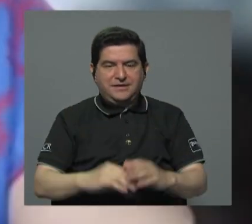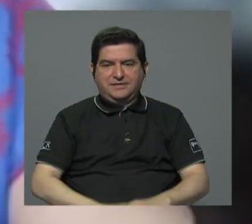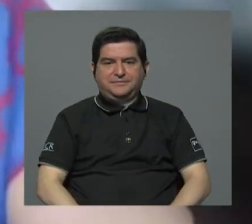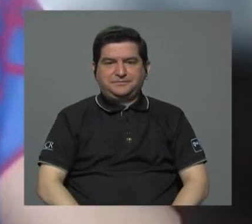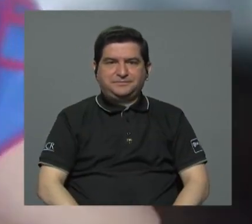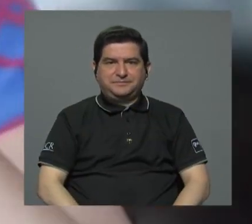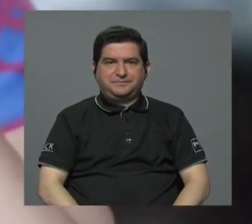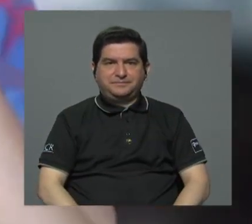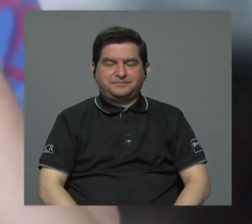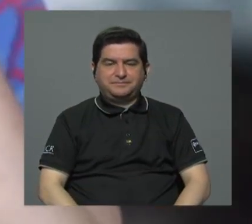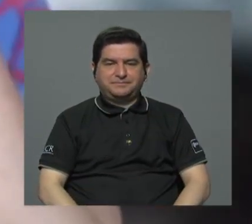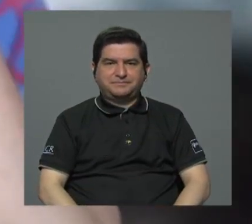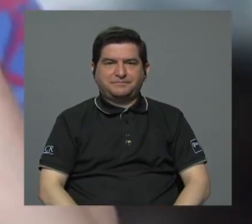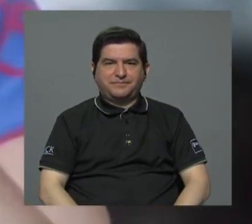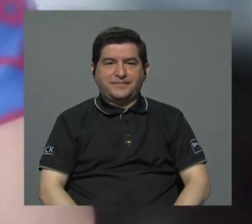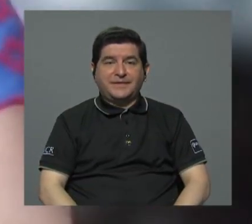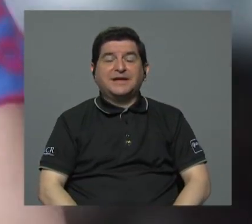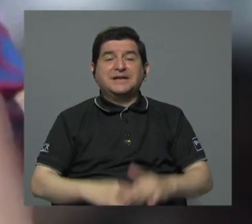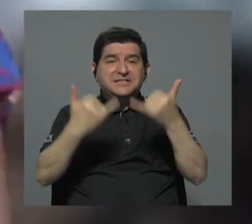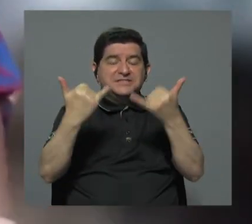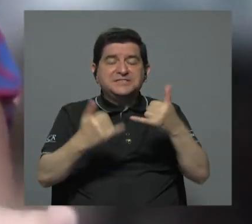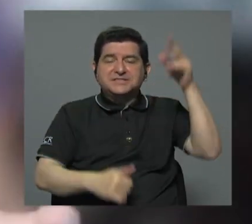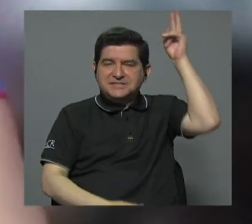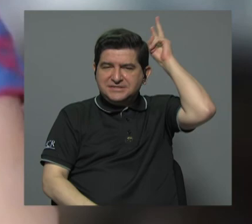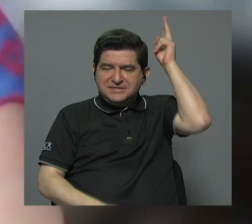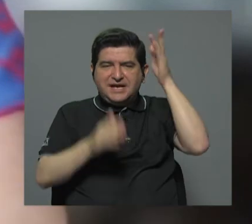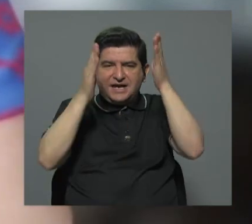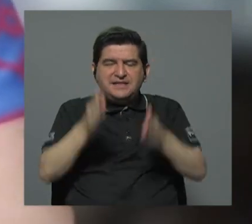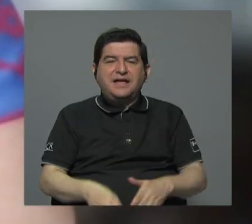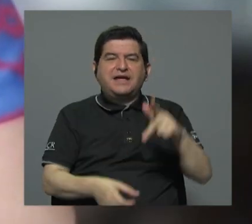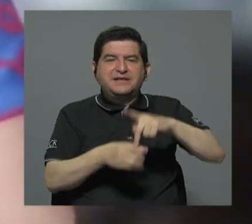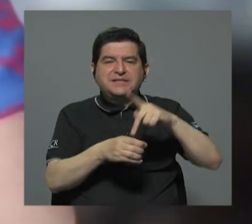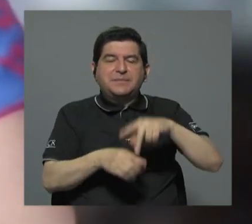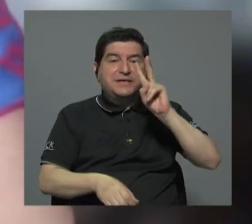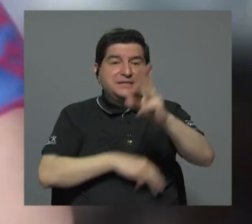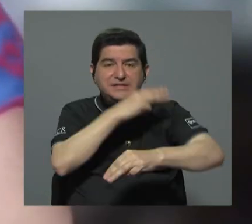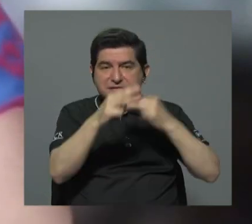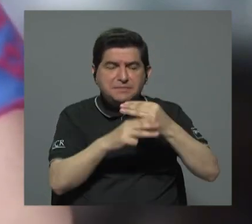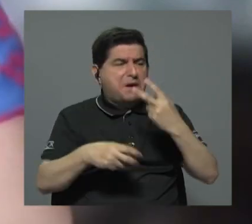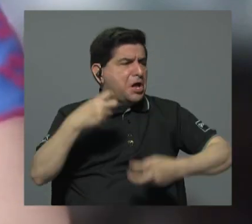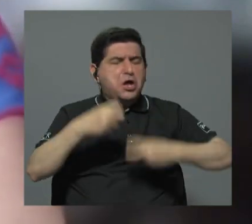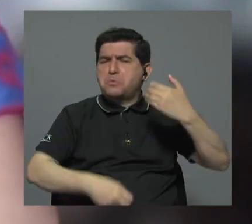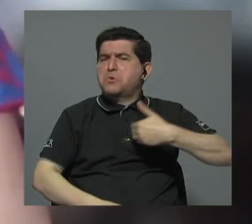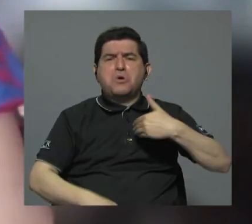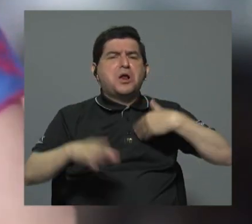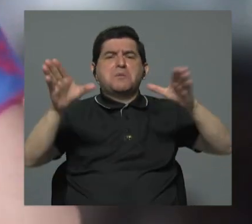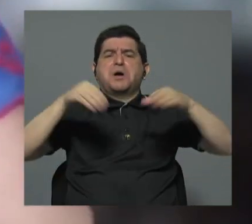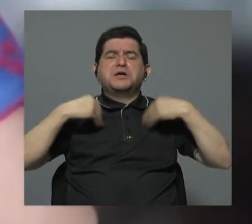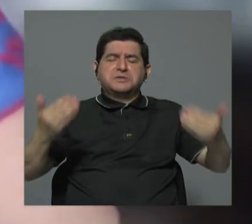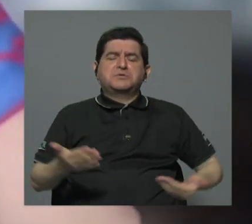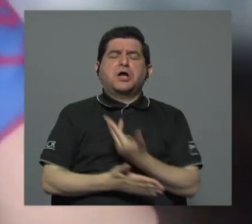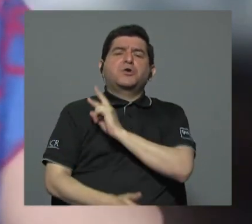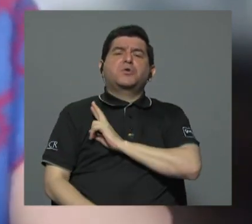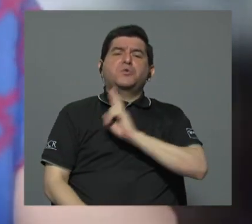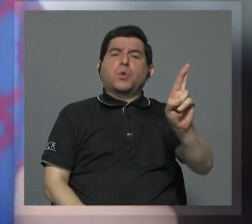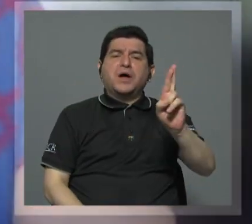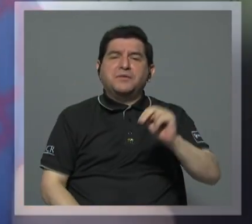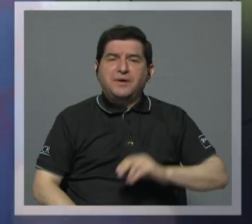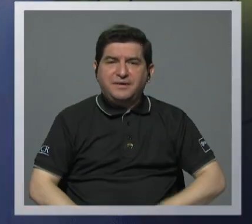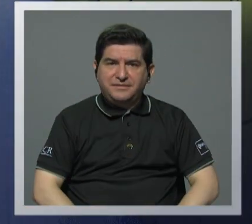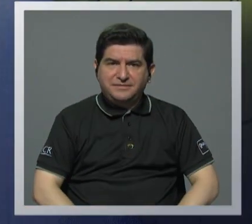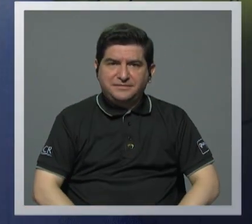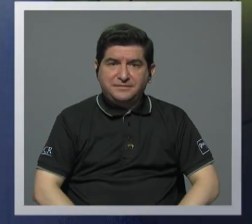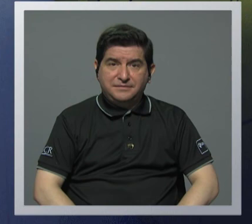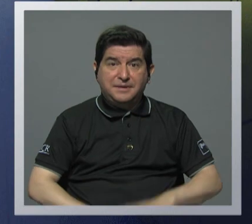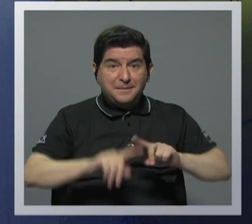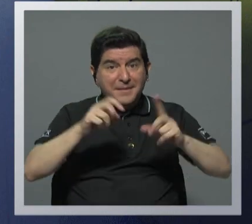Entonces, sí, son indígenas ya entre dos mundos que no tienen problema en aceptar la nueva religión,